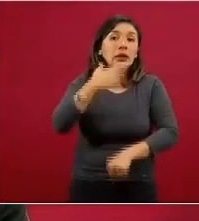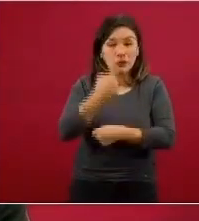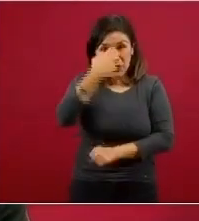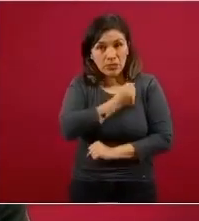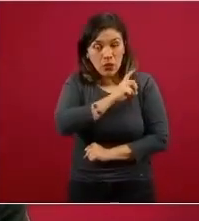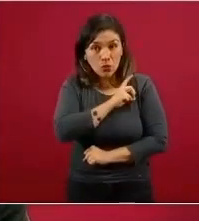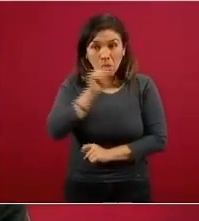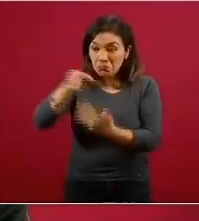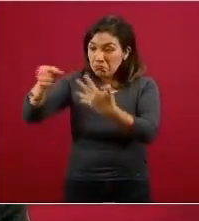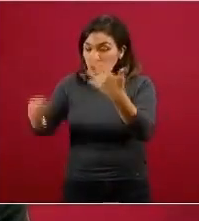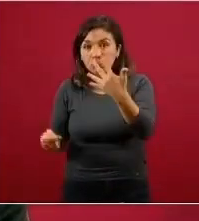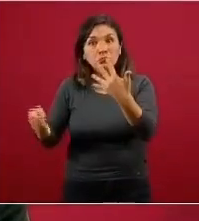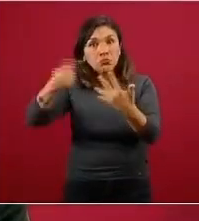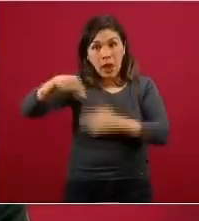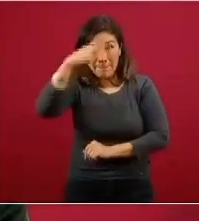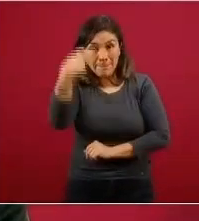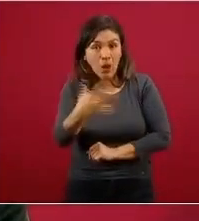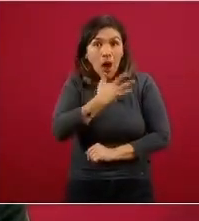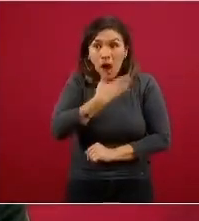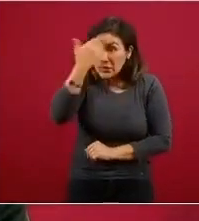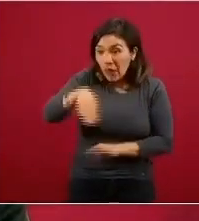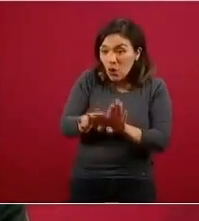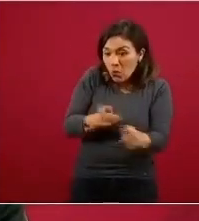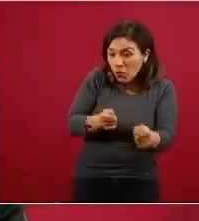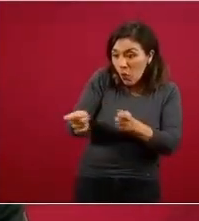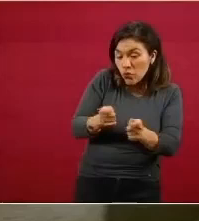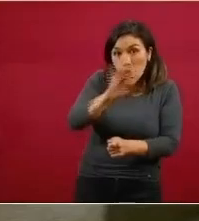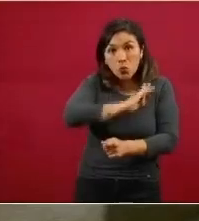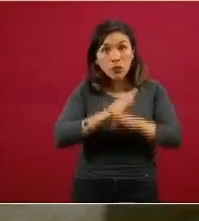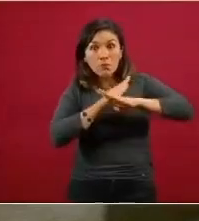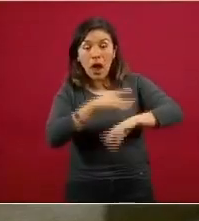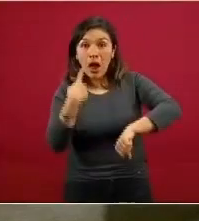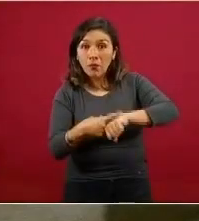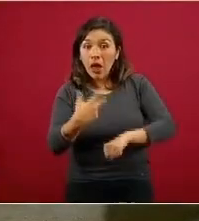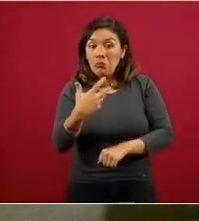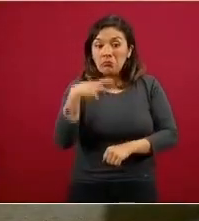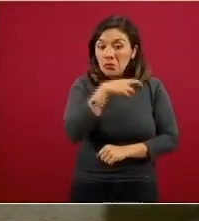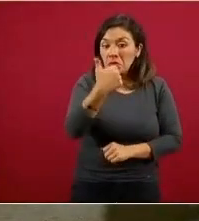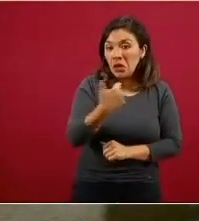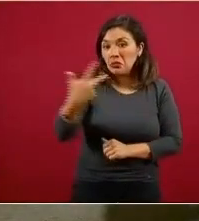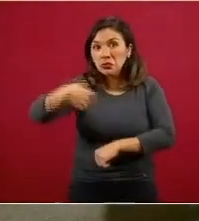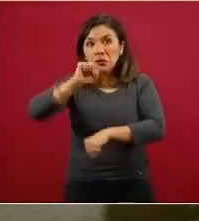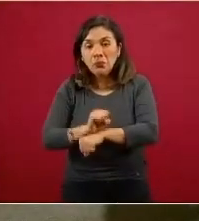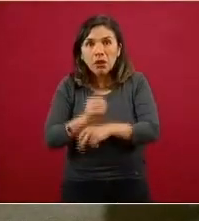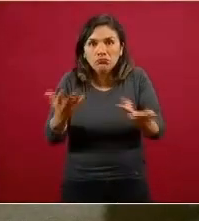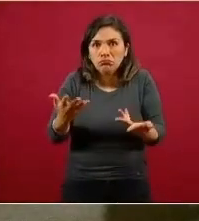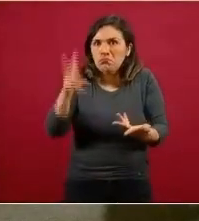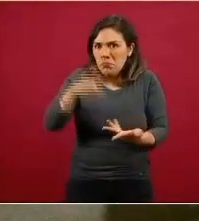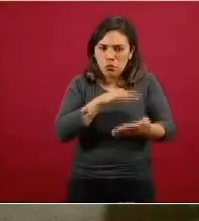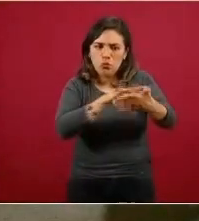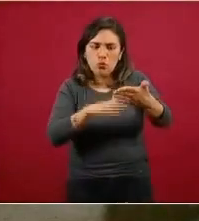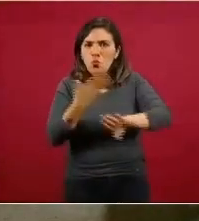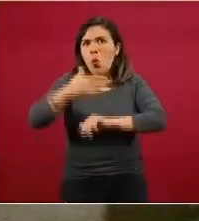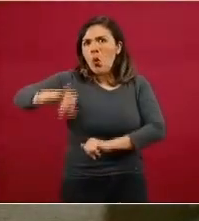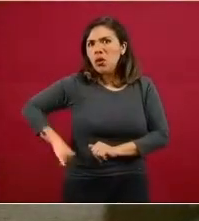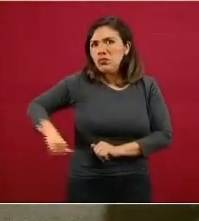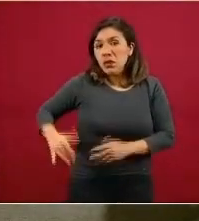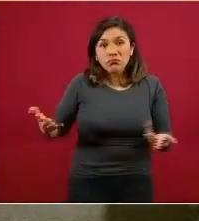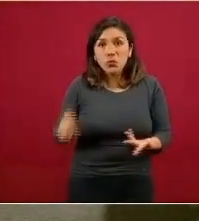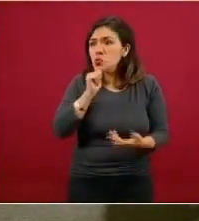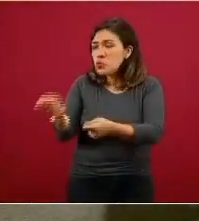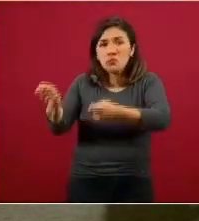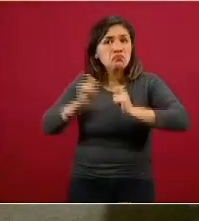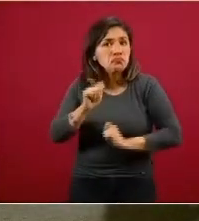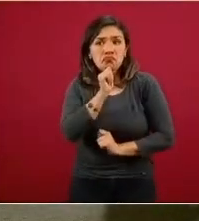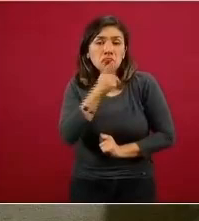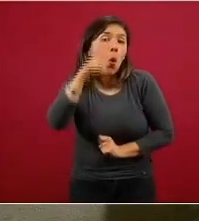exsecretarios de salud y exsecretaria de salud de México que tienen la fórmula para controlar la epidemia en 6 a 8 semanas, pues leeré con gran interés el documento. No me lo